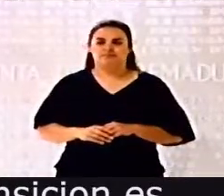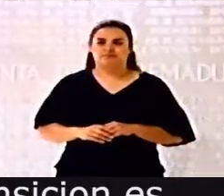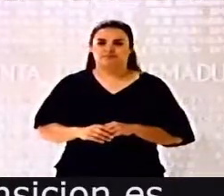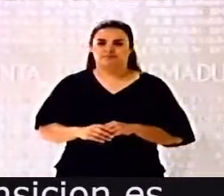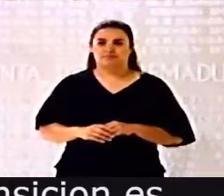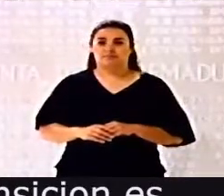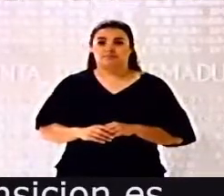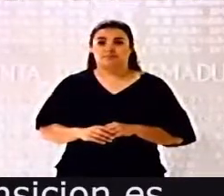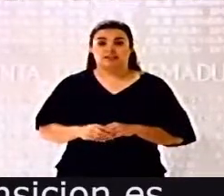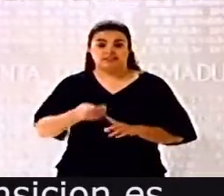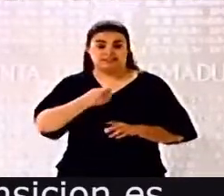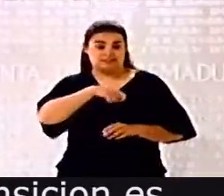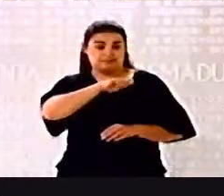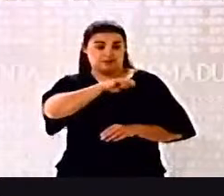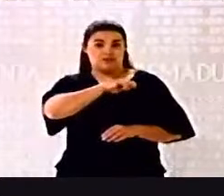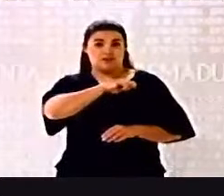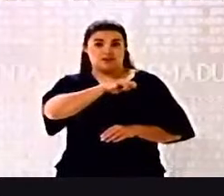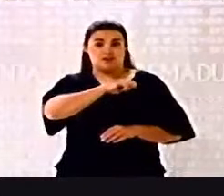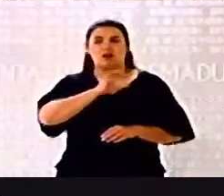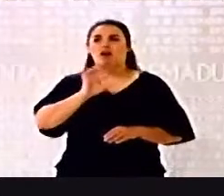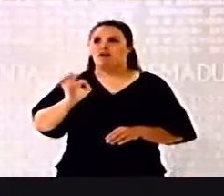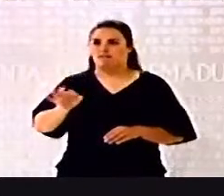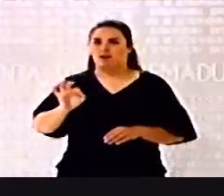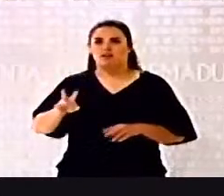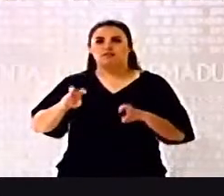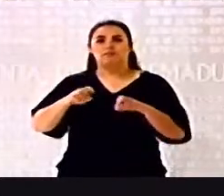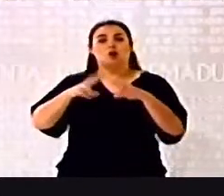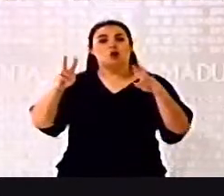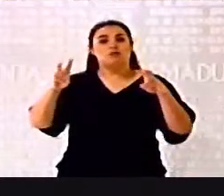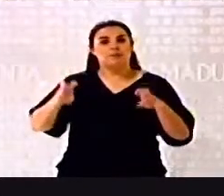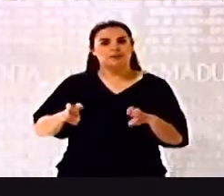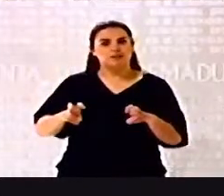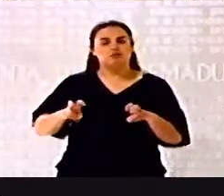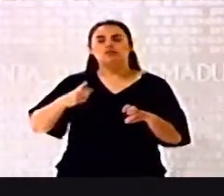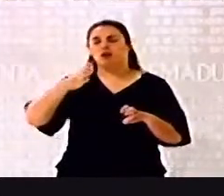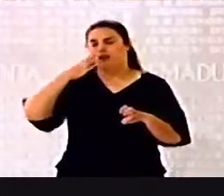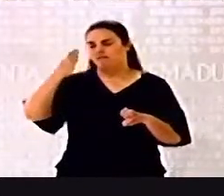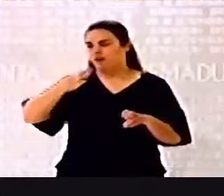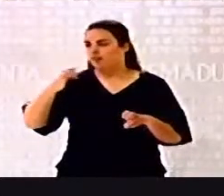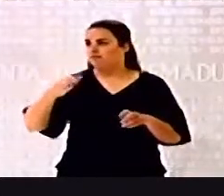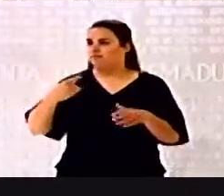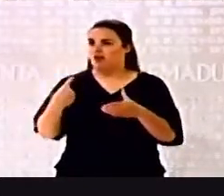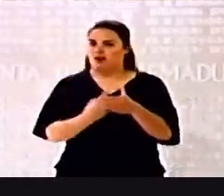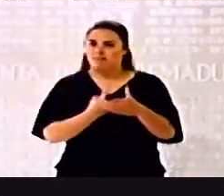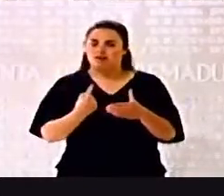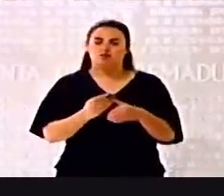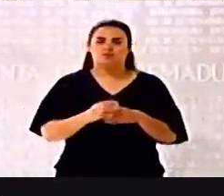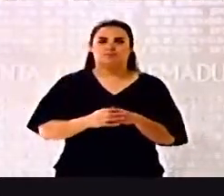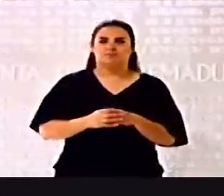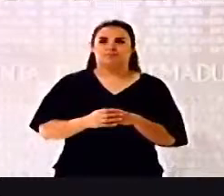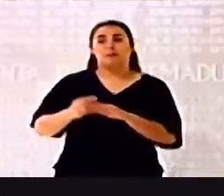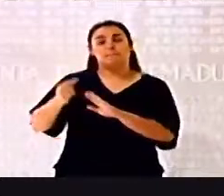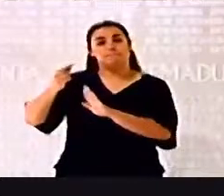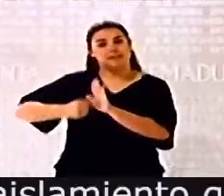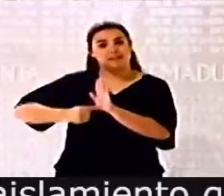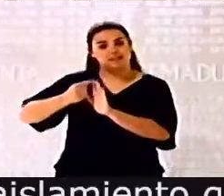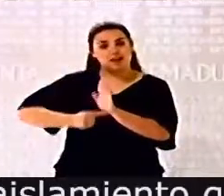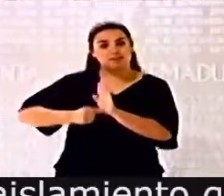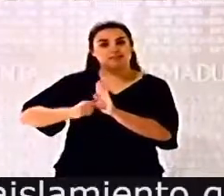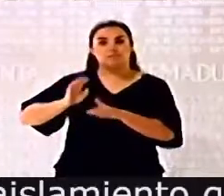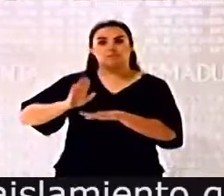Y en España es verdad que el confinamiento, es verdad que el aislamiento, es verdad que las medidas